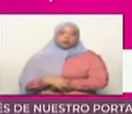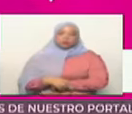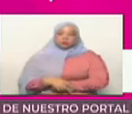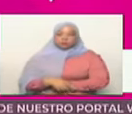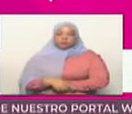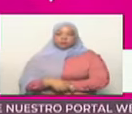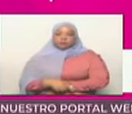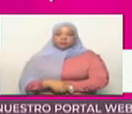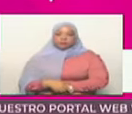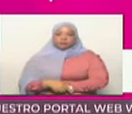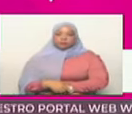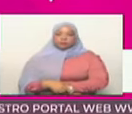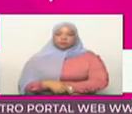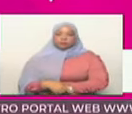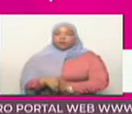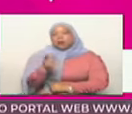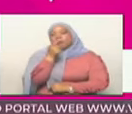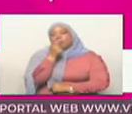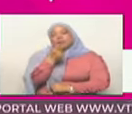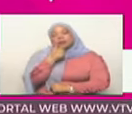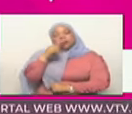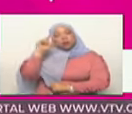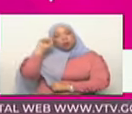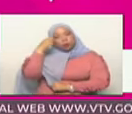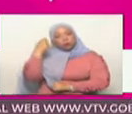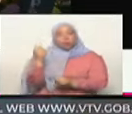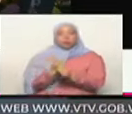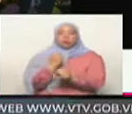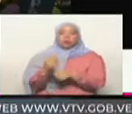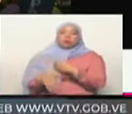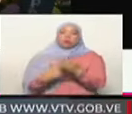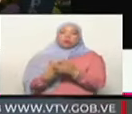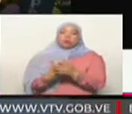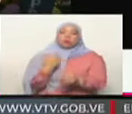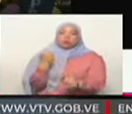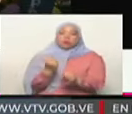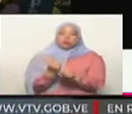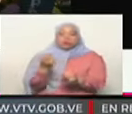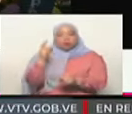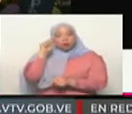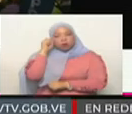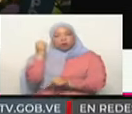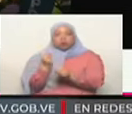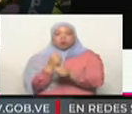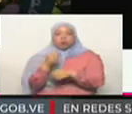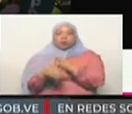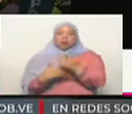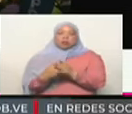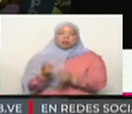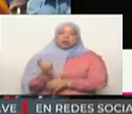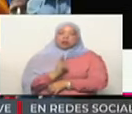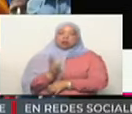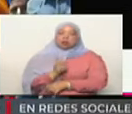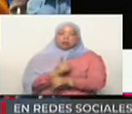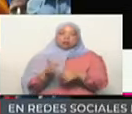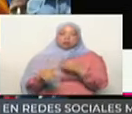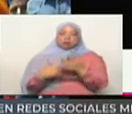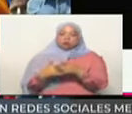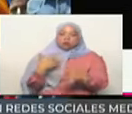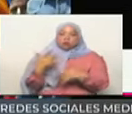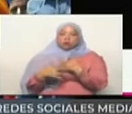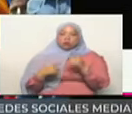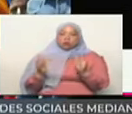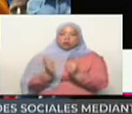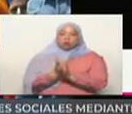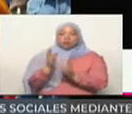Antonieta, hermosos recuerdos. Sile y yo pudiéramos recordarte cada detalle de cuando llegamos a San Antonio